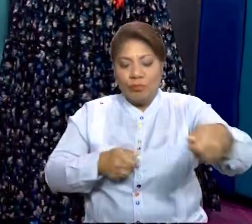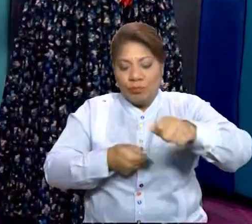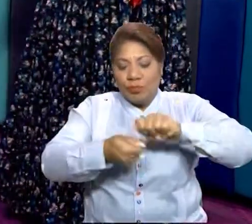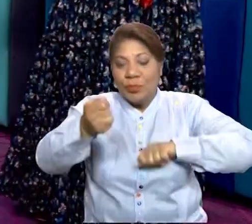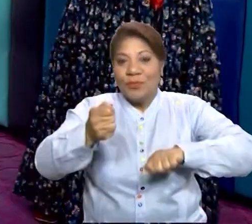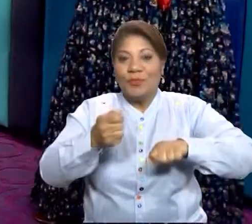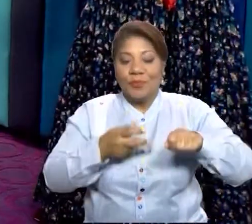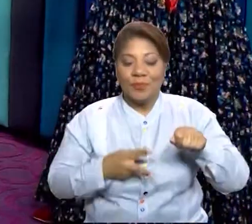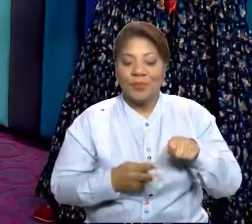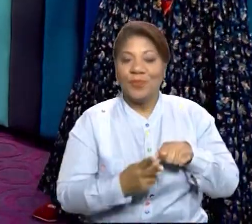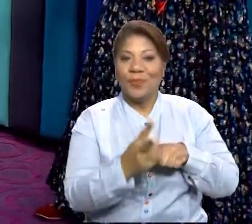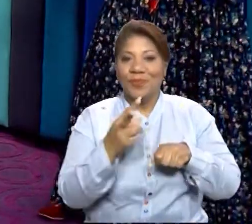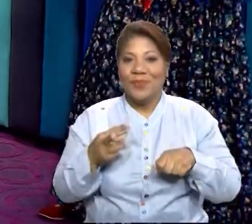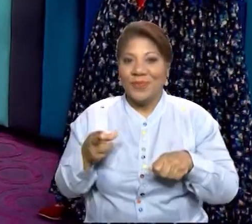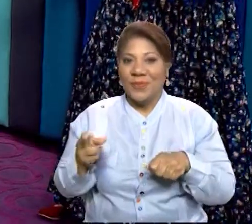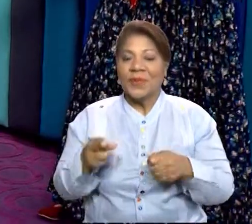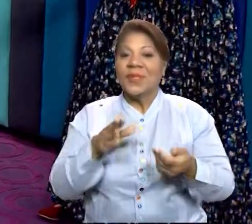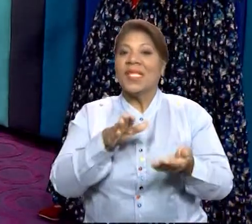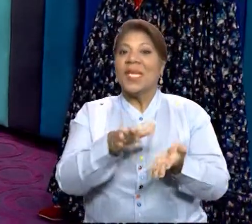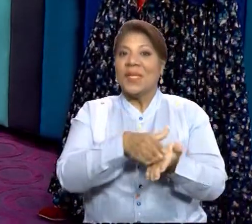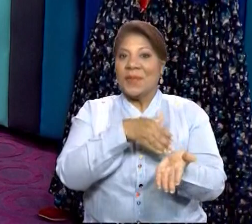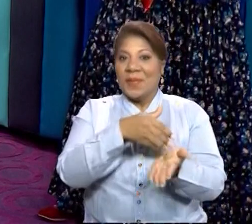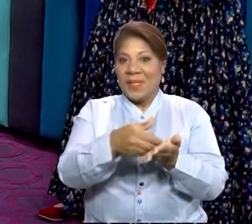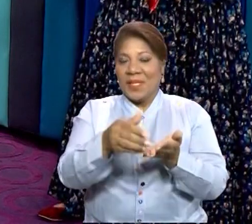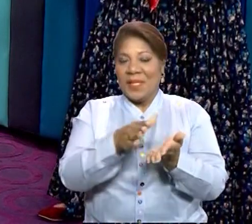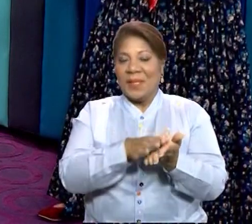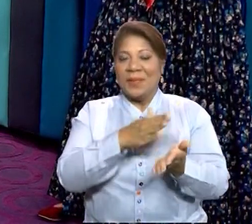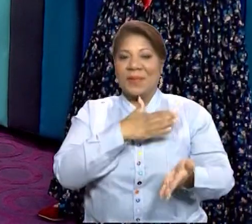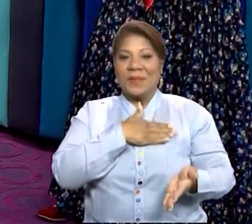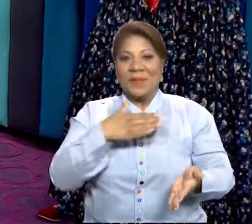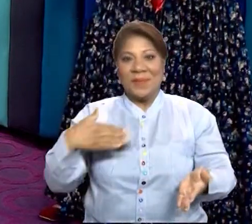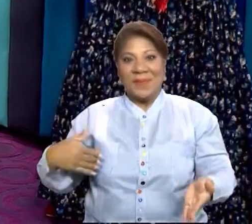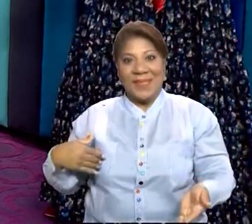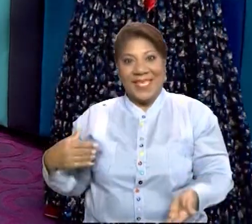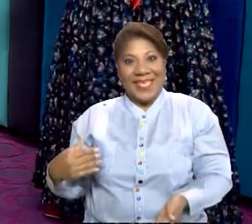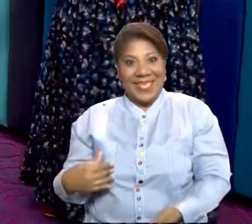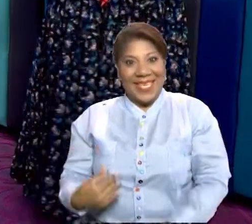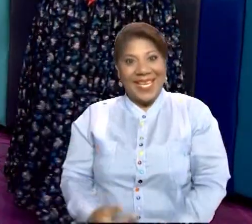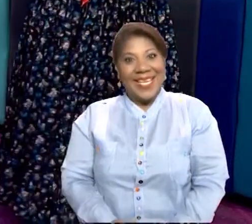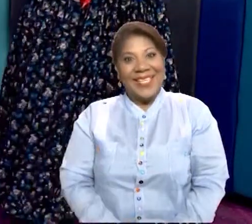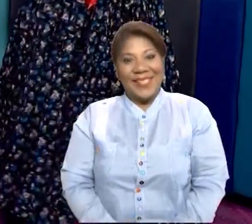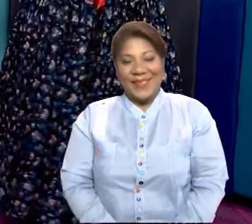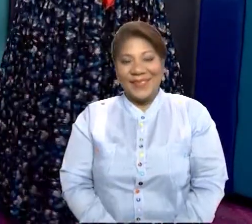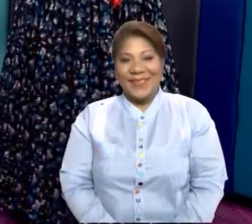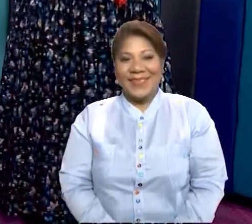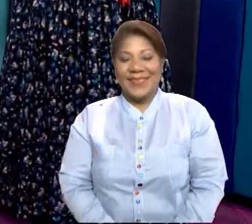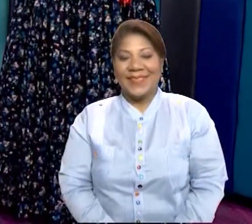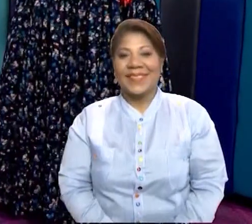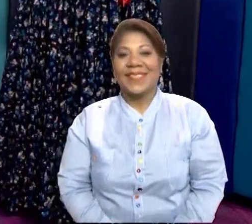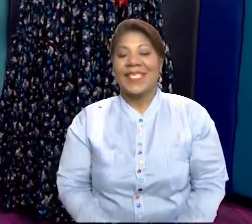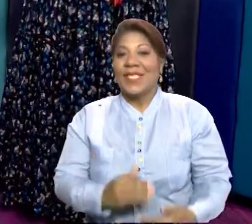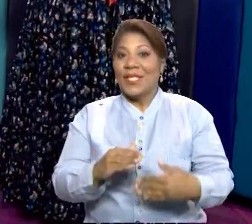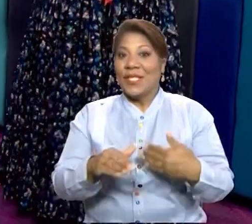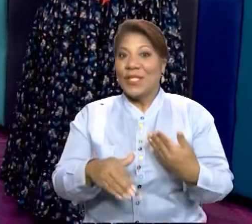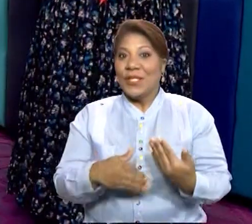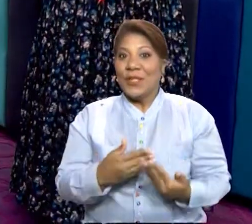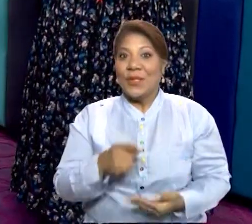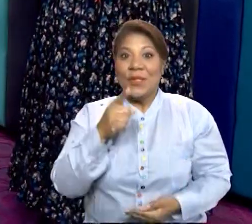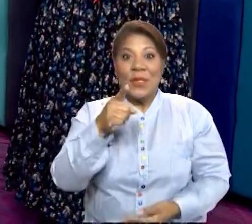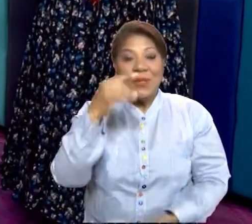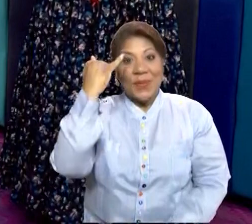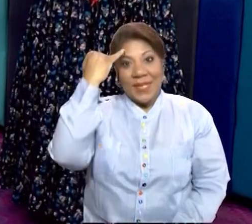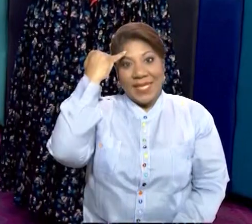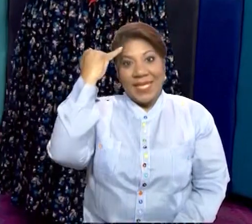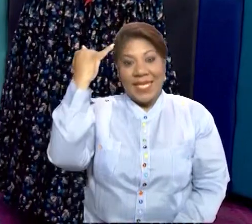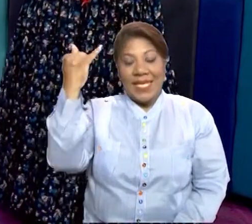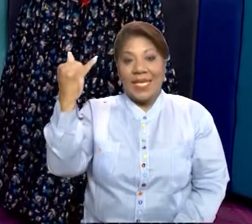utilizarlo y pegarlo allí en el vestido y queda muy hermoso. Queda hermosísimo. Y todo va a ir dependiendo de la creatividad